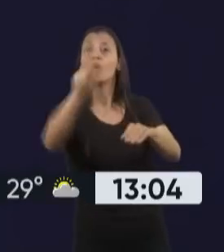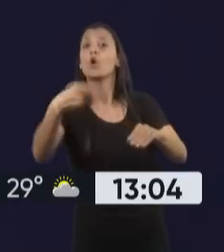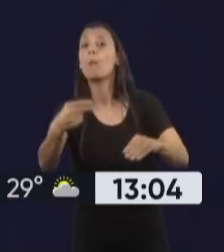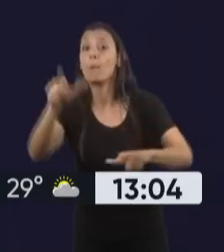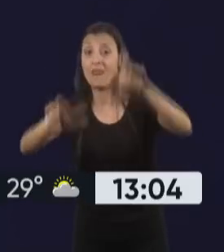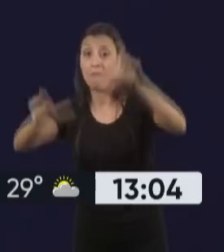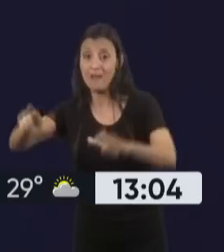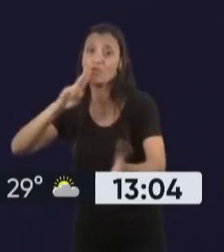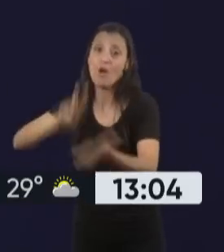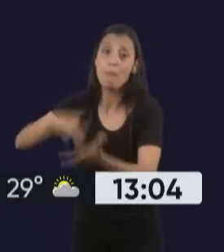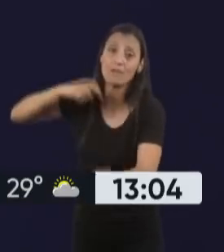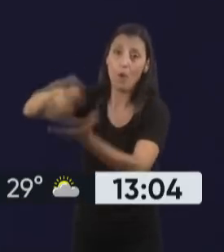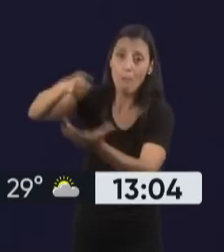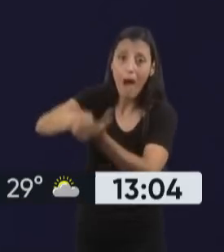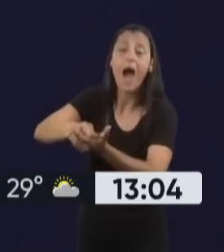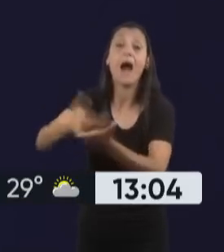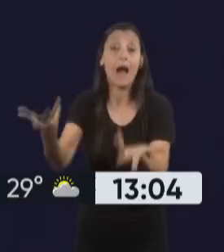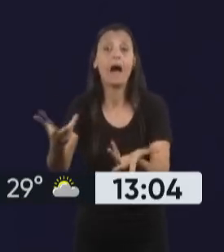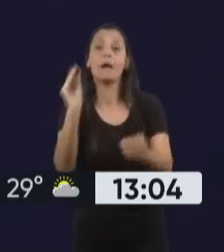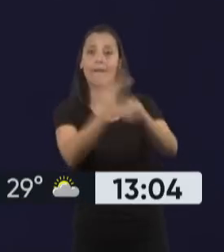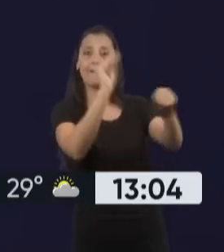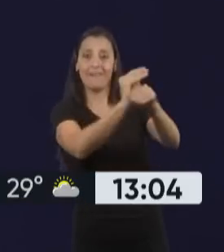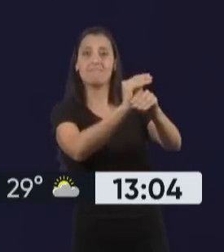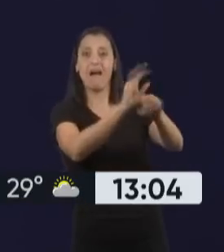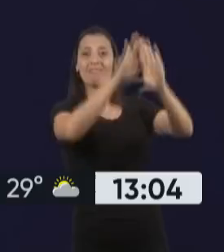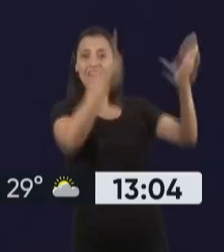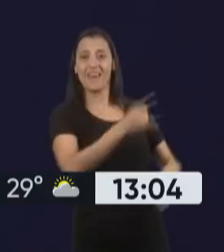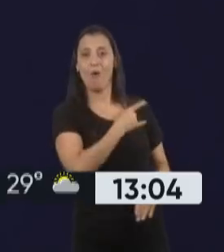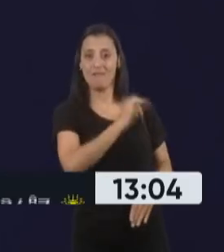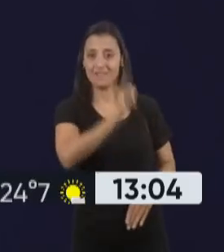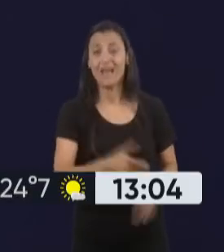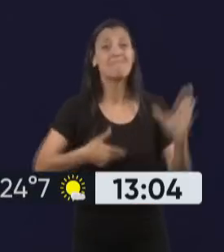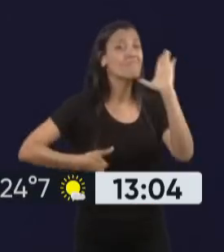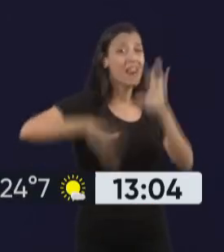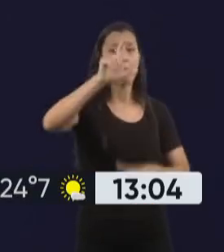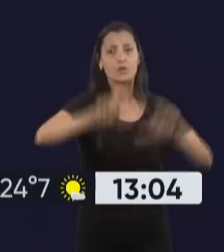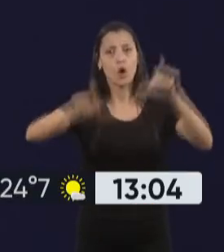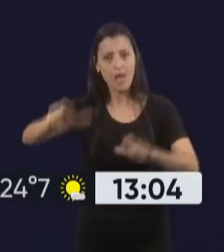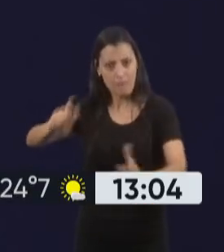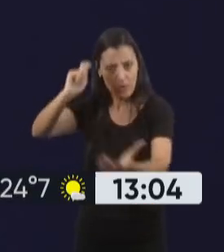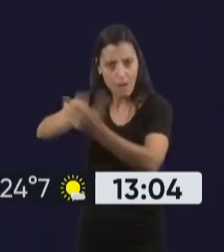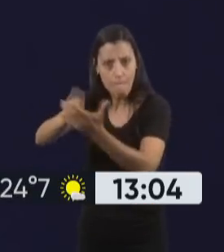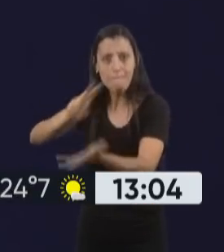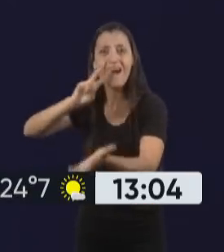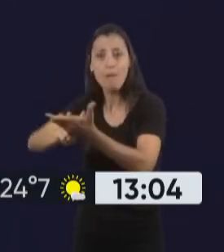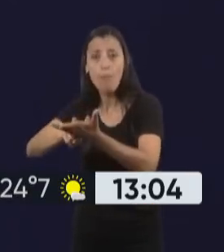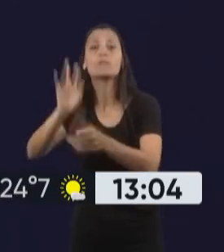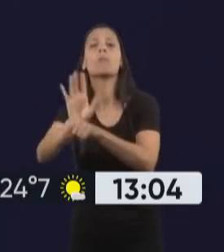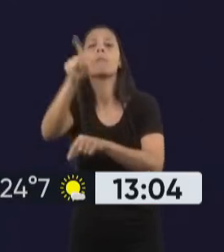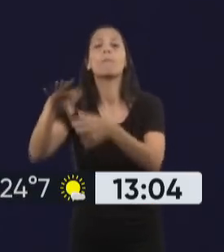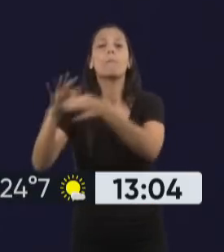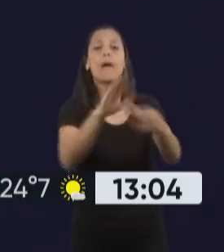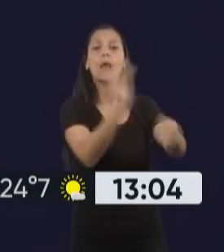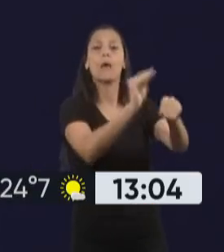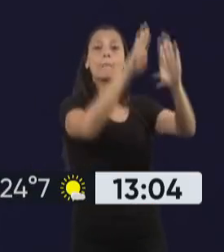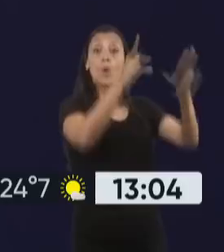la universidad y paga sus impuestos, y la gran mayoría que paga sus impuestos, que aporta a la universidad de manera indirecta y que no va a la